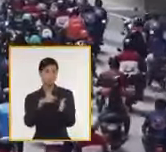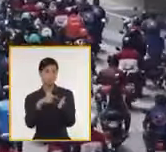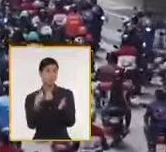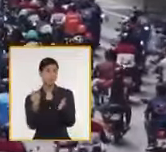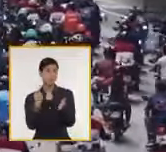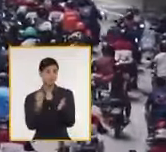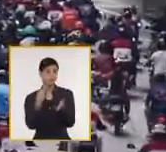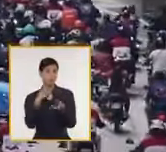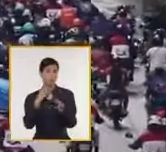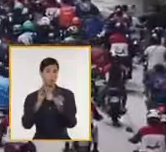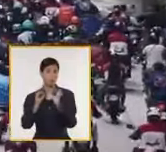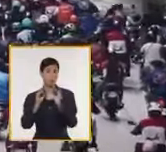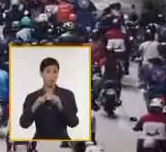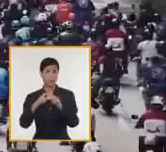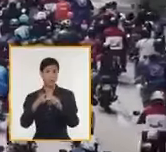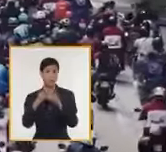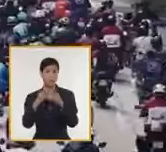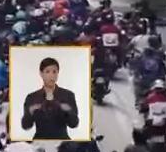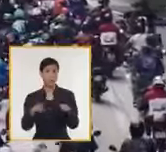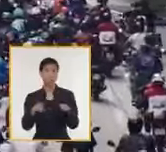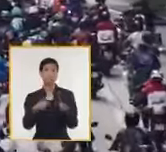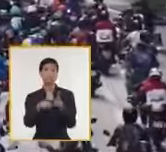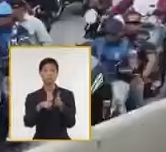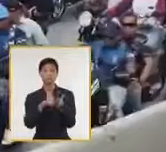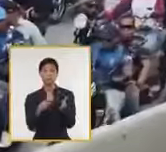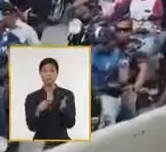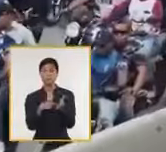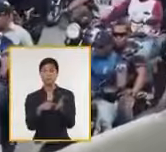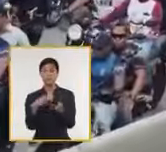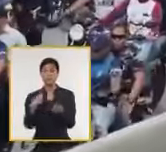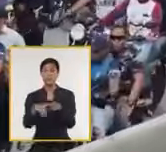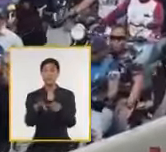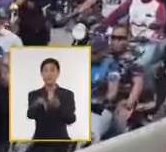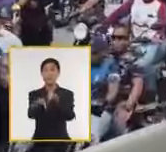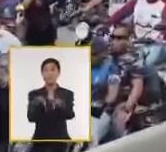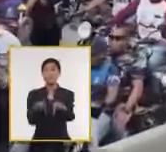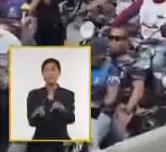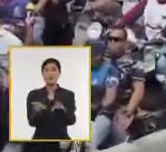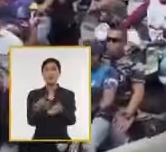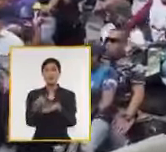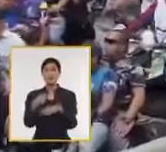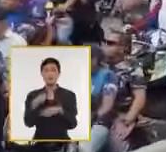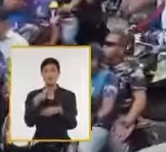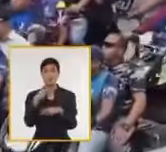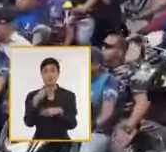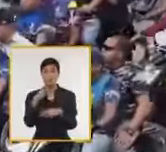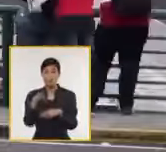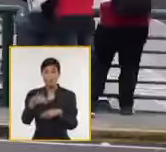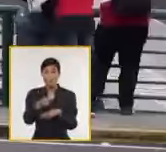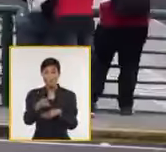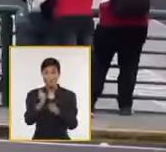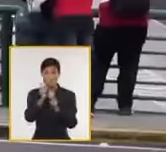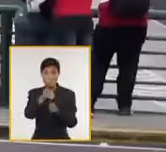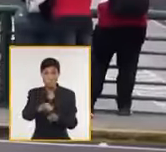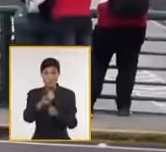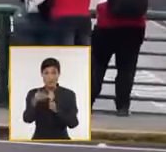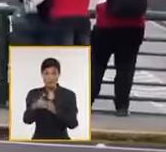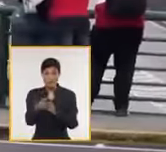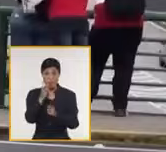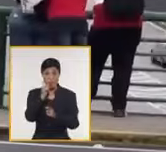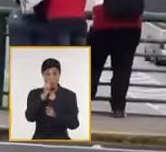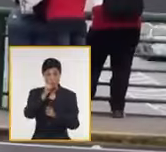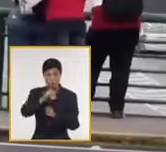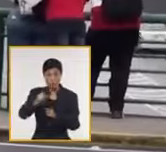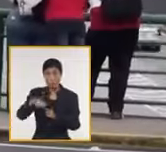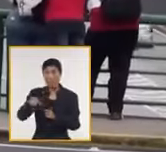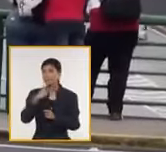Soberanía y Paz. En otras regiones como Zulia y Apure, pescadores también se movilizaron en defensa del país. Mientras tanto,